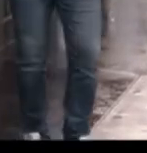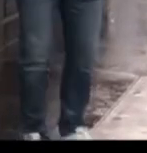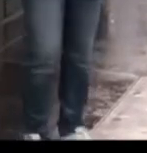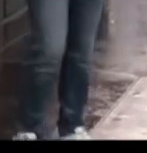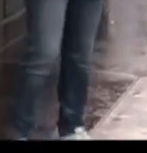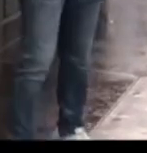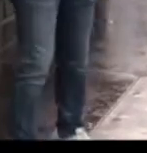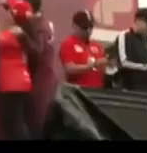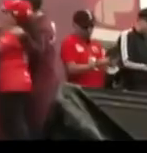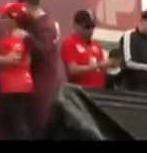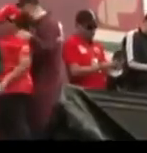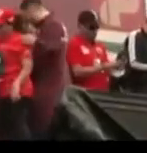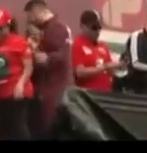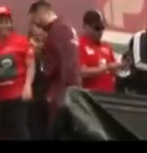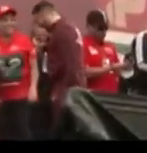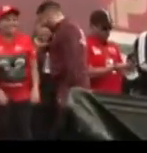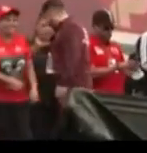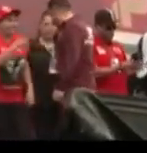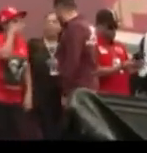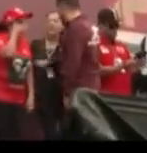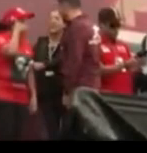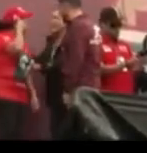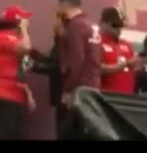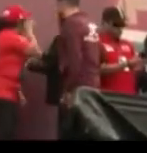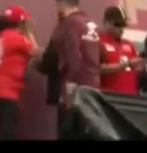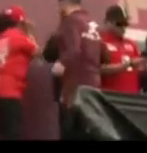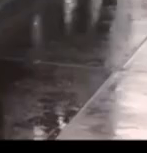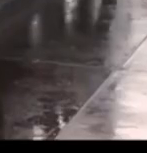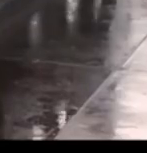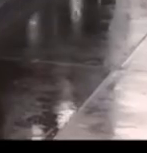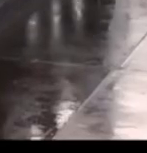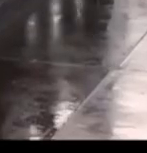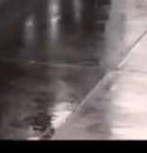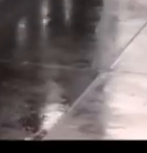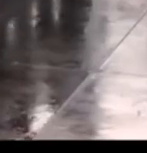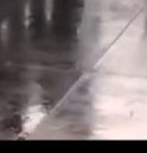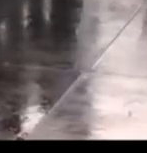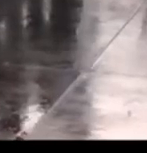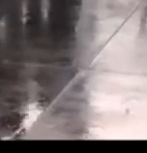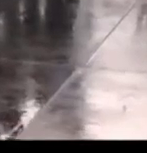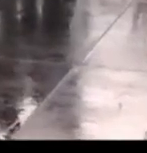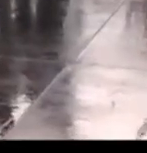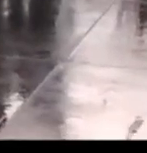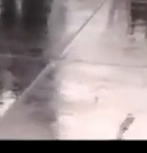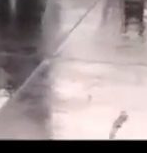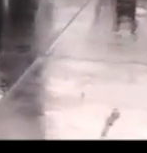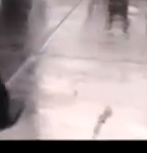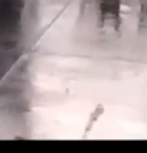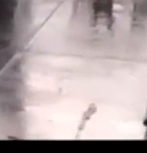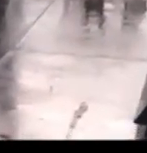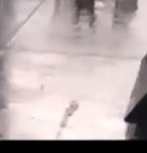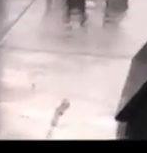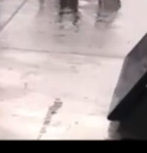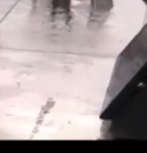unos campeones y campeonas que vinieron el día de hoy aquí. Así que le dejamos, Marlon, es tuyo. Adelante. Adelante, Marlon.